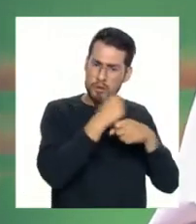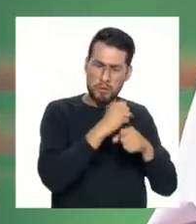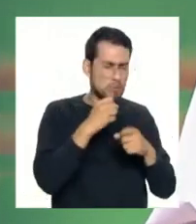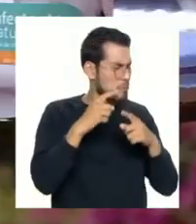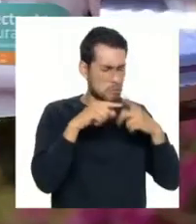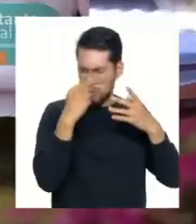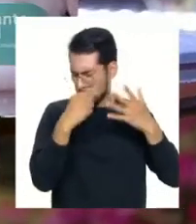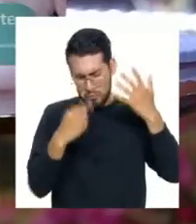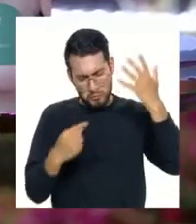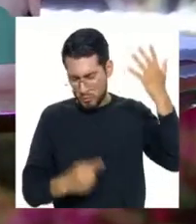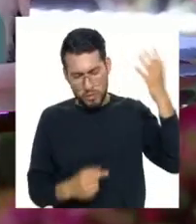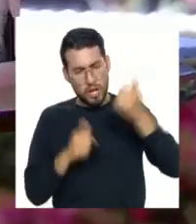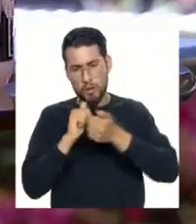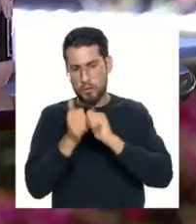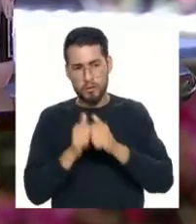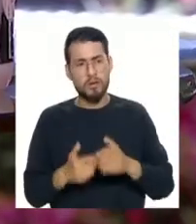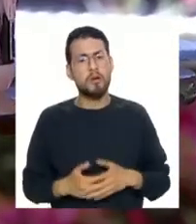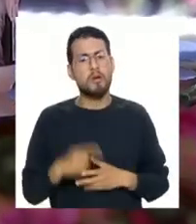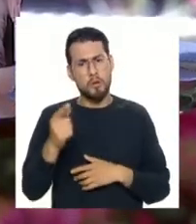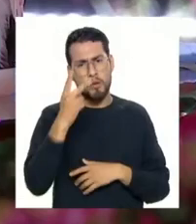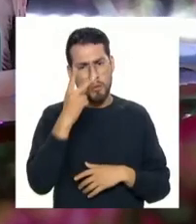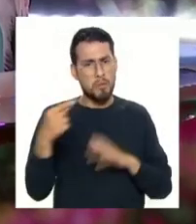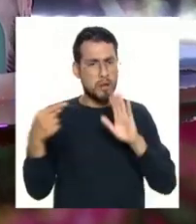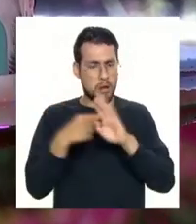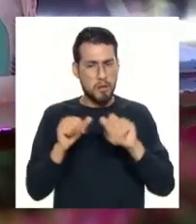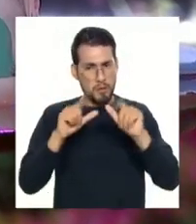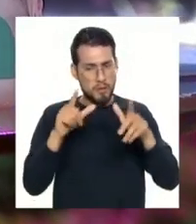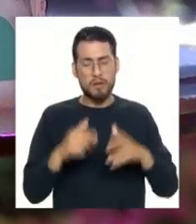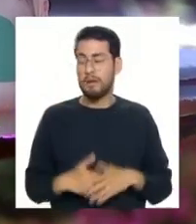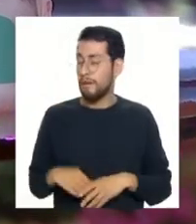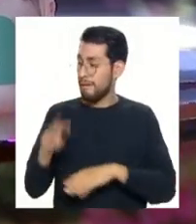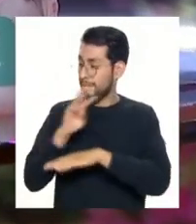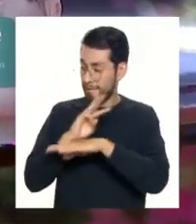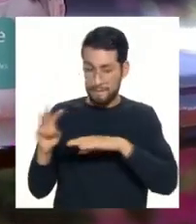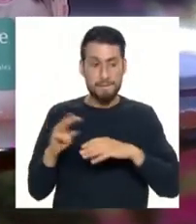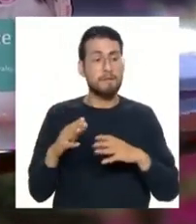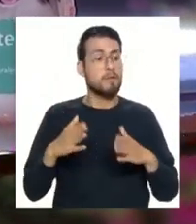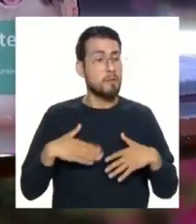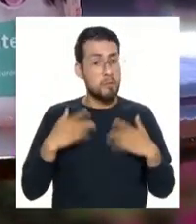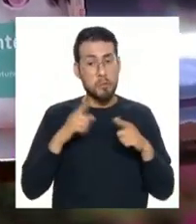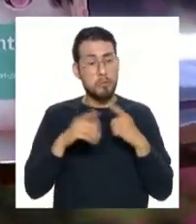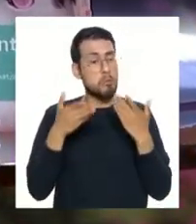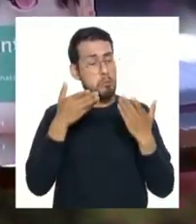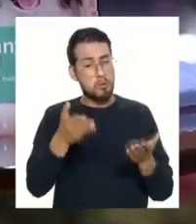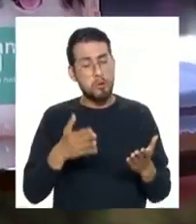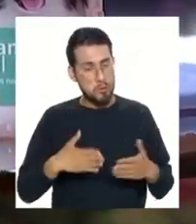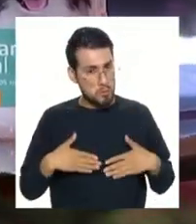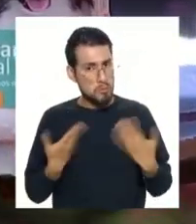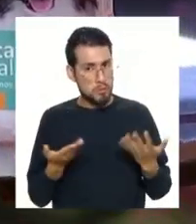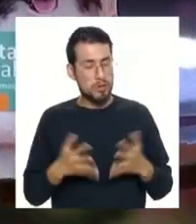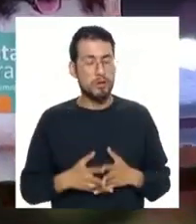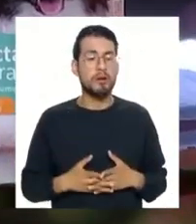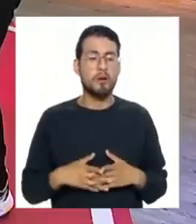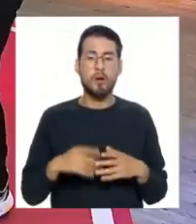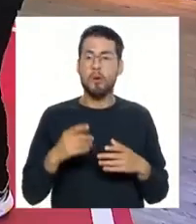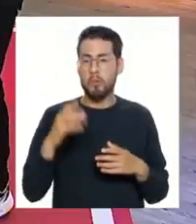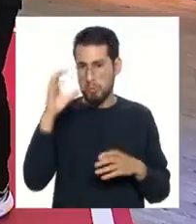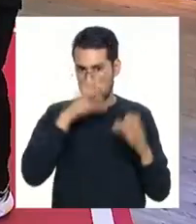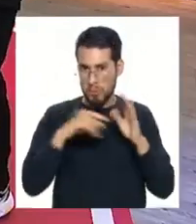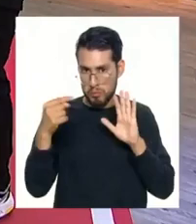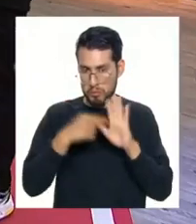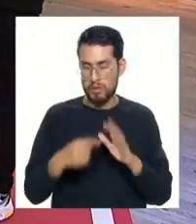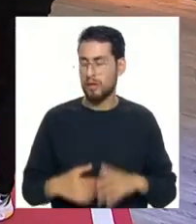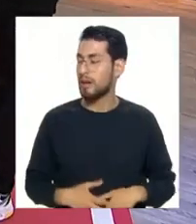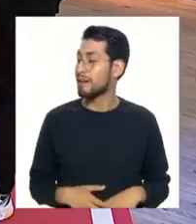fin, que visiten los emprendedores la página y cualquier consulta nos pueden buscar.